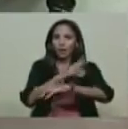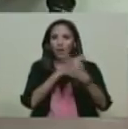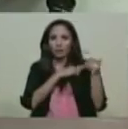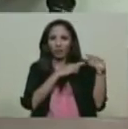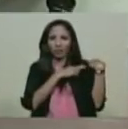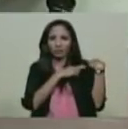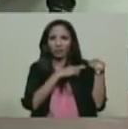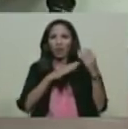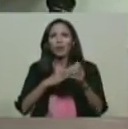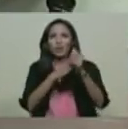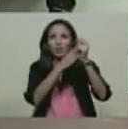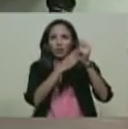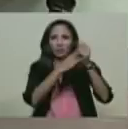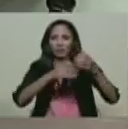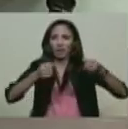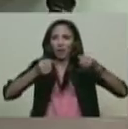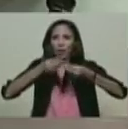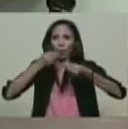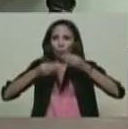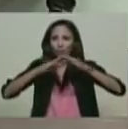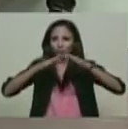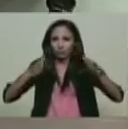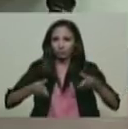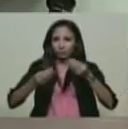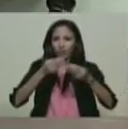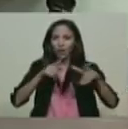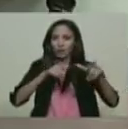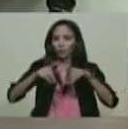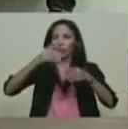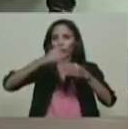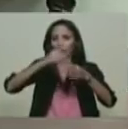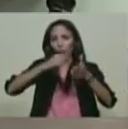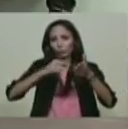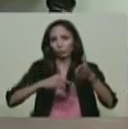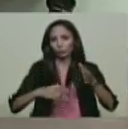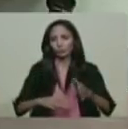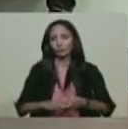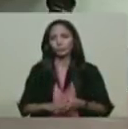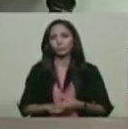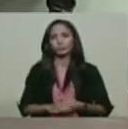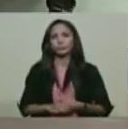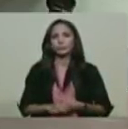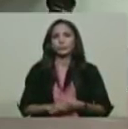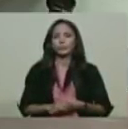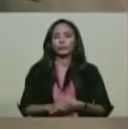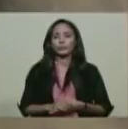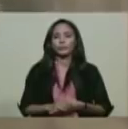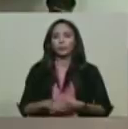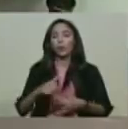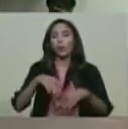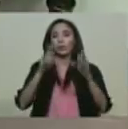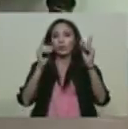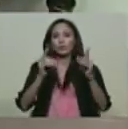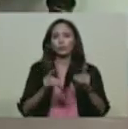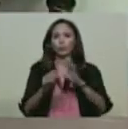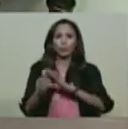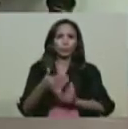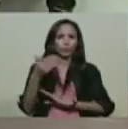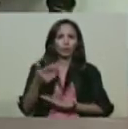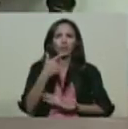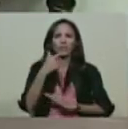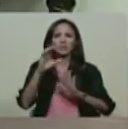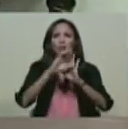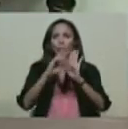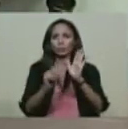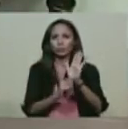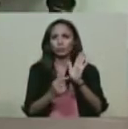Constituyente tomó una decisión muy importante en base a la Constitución,